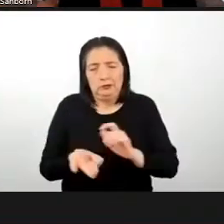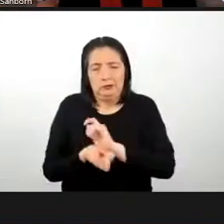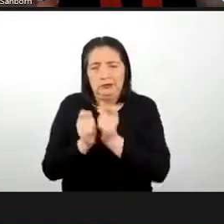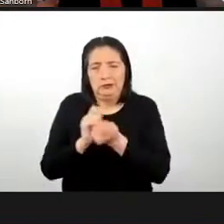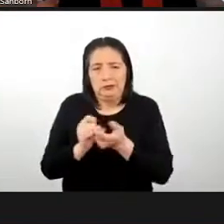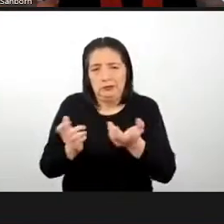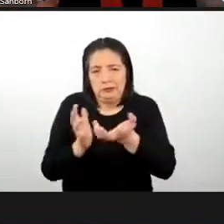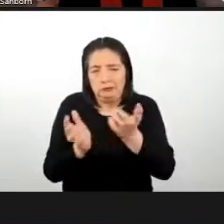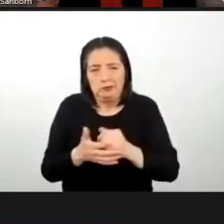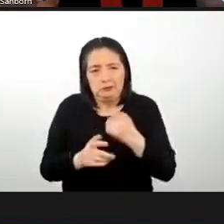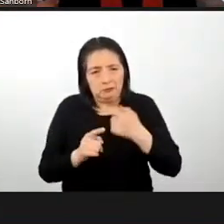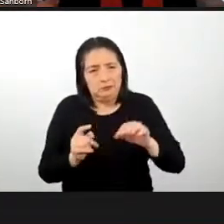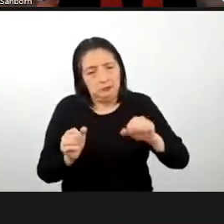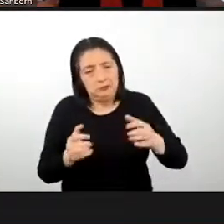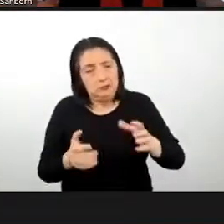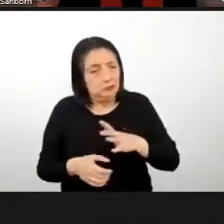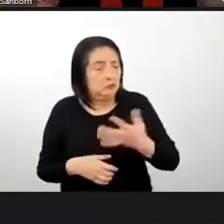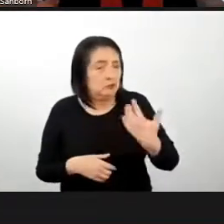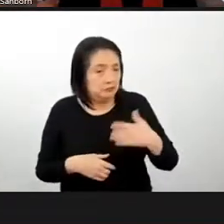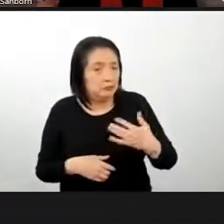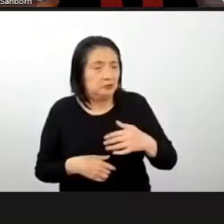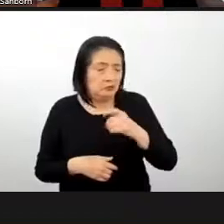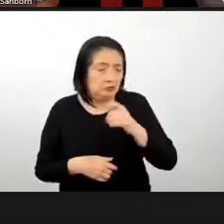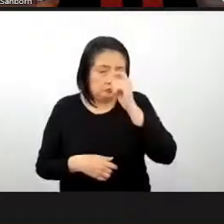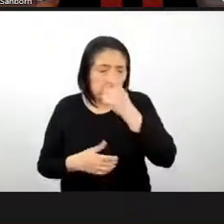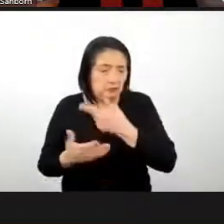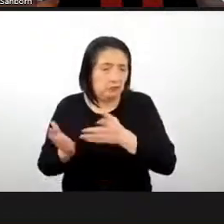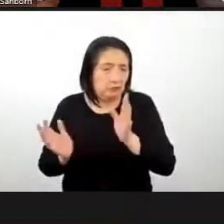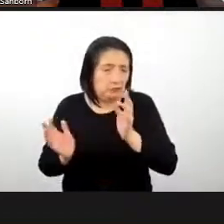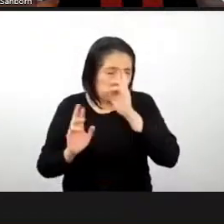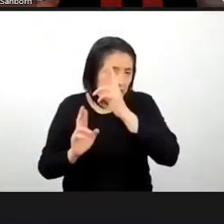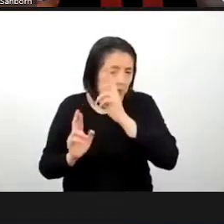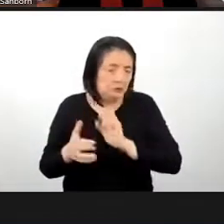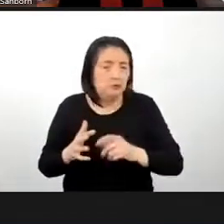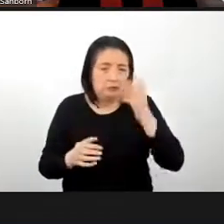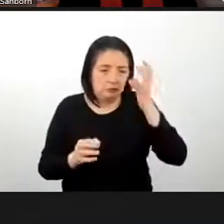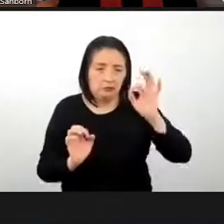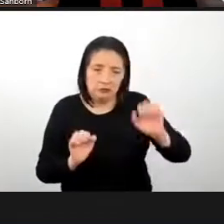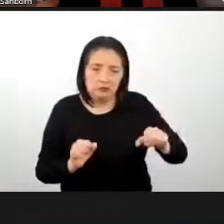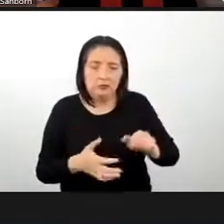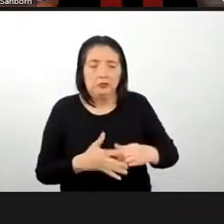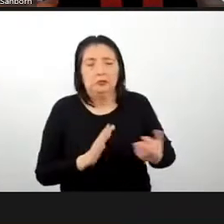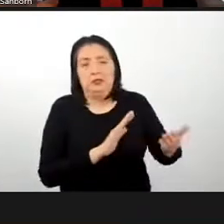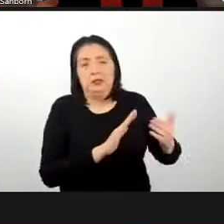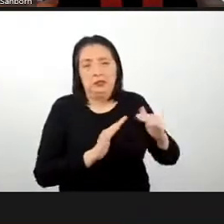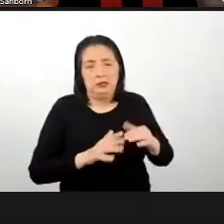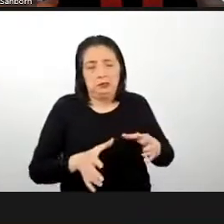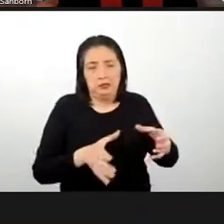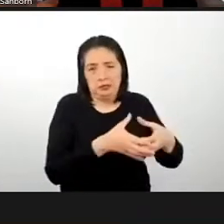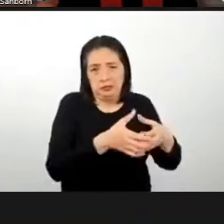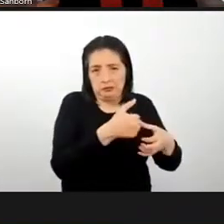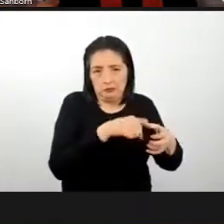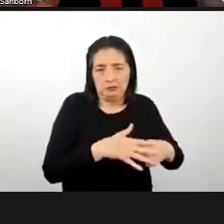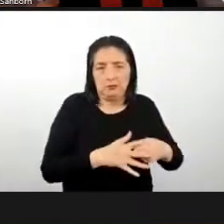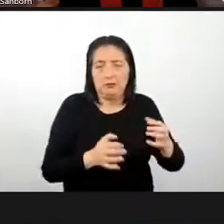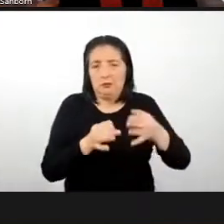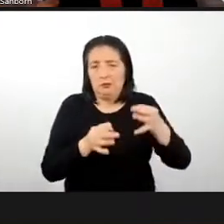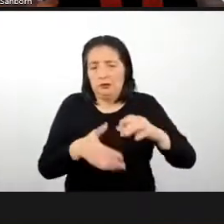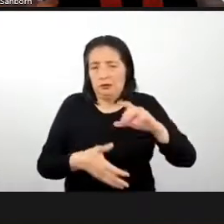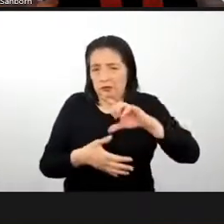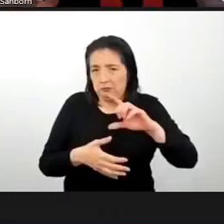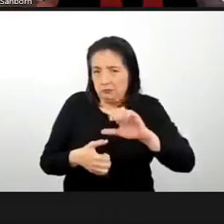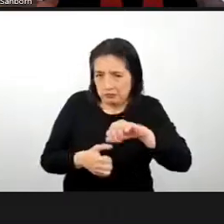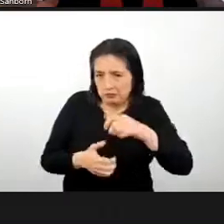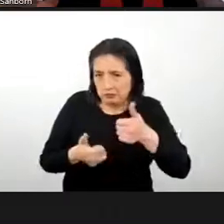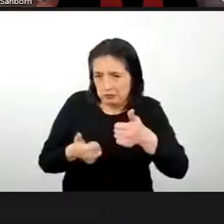pero tiene mucho prestigio. Yo creo que están calando en la conciencia de la comunidad jurídica latinoamericana muy bien, ¿no? Y